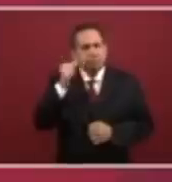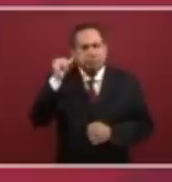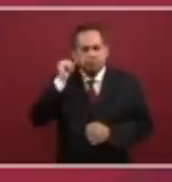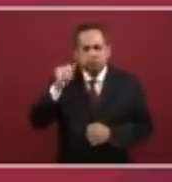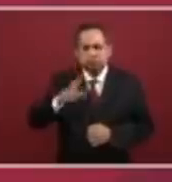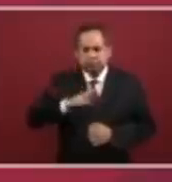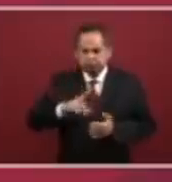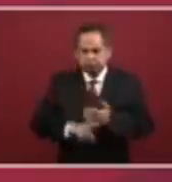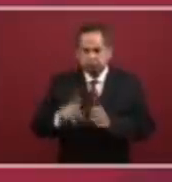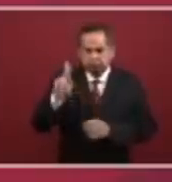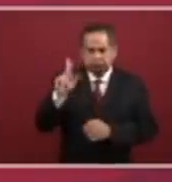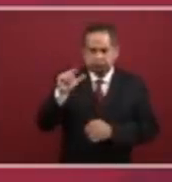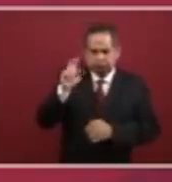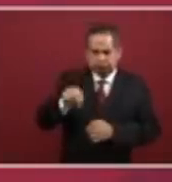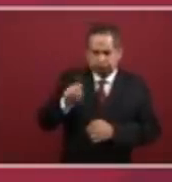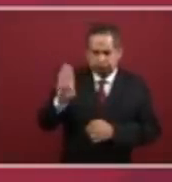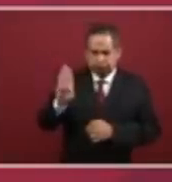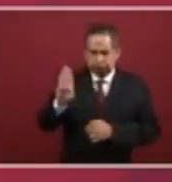plan B,